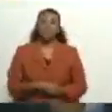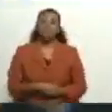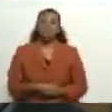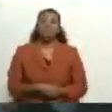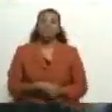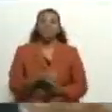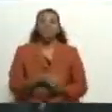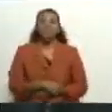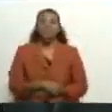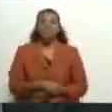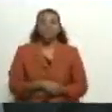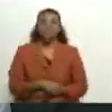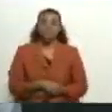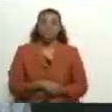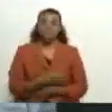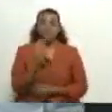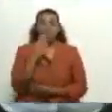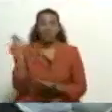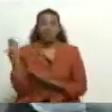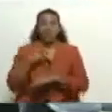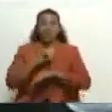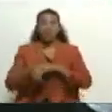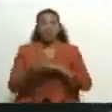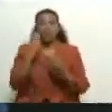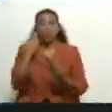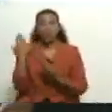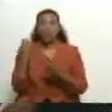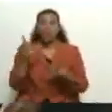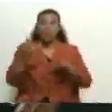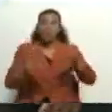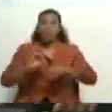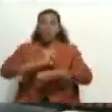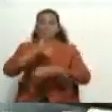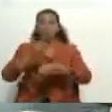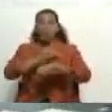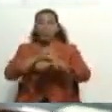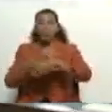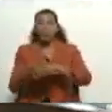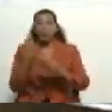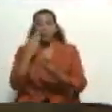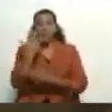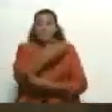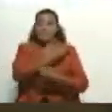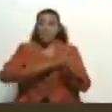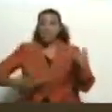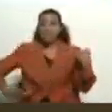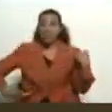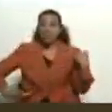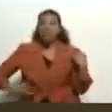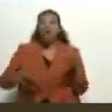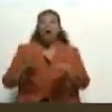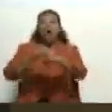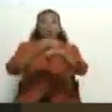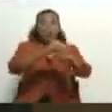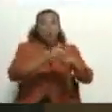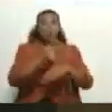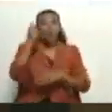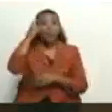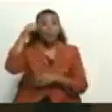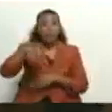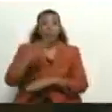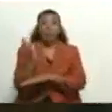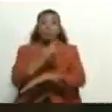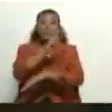Bien, era la intervención del presidente del Parlamento venezolano, diputado Jorge Rodríguez, quien ha convocado en la